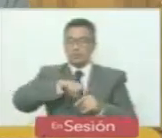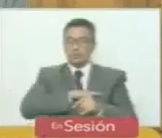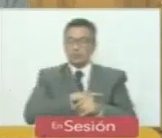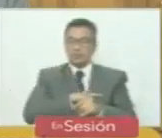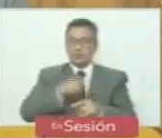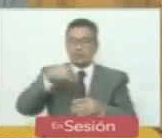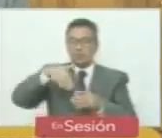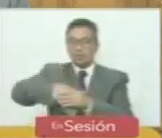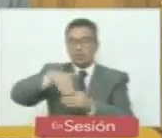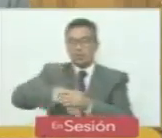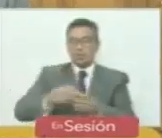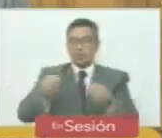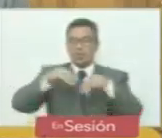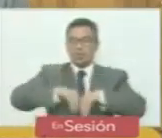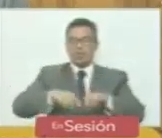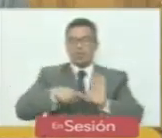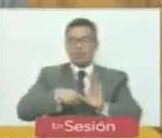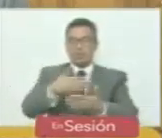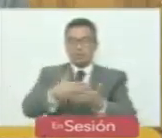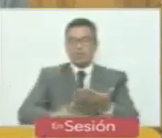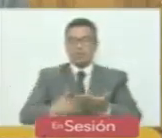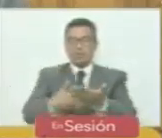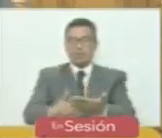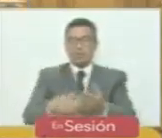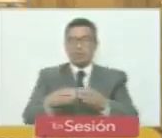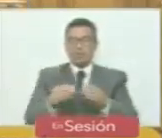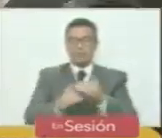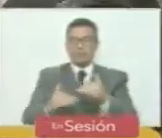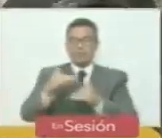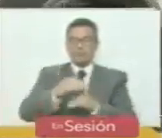nuestros votos el acuerdo presentado por la fracción mayoritaria.